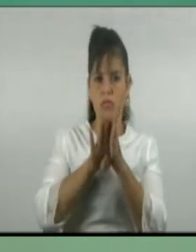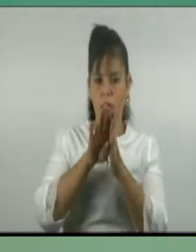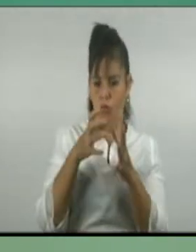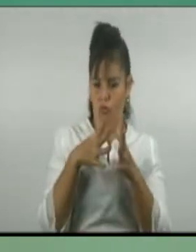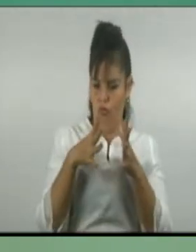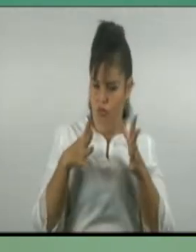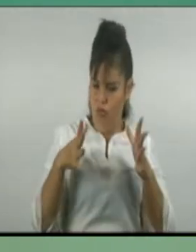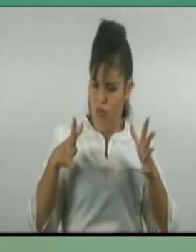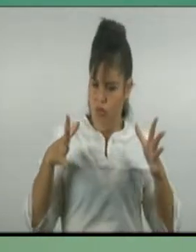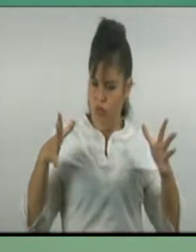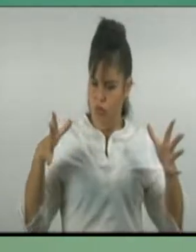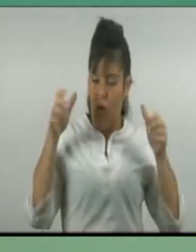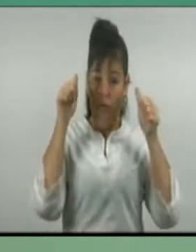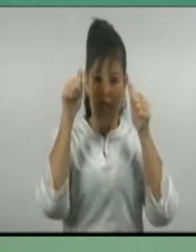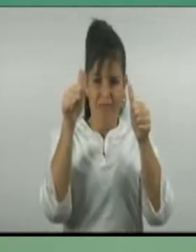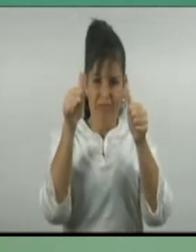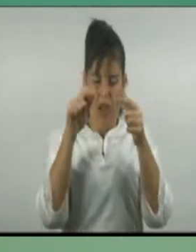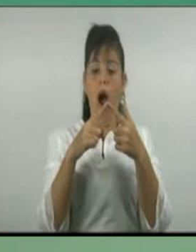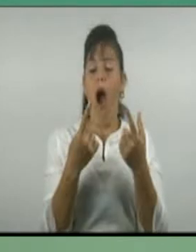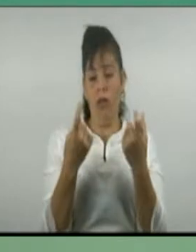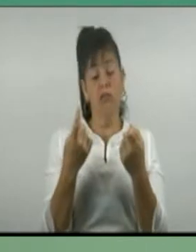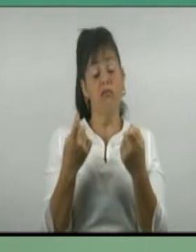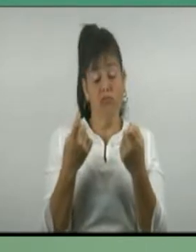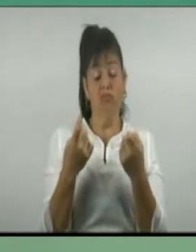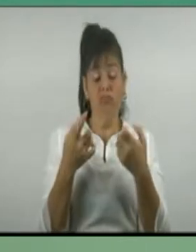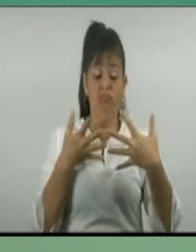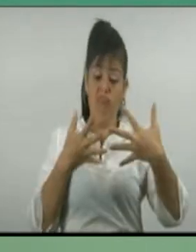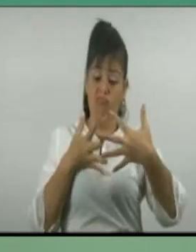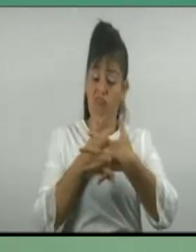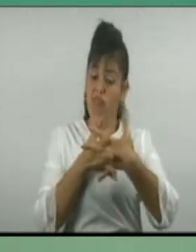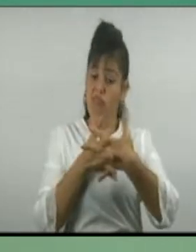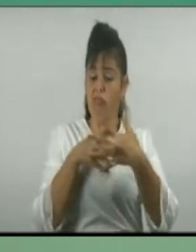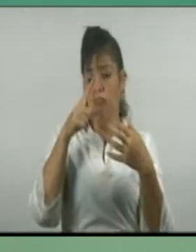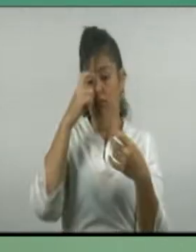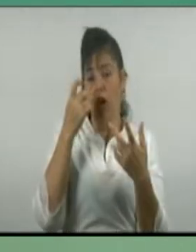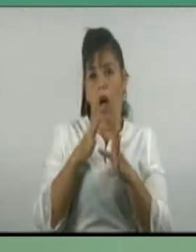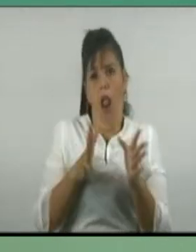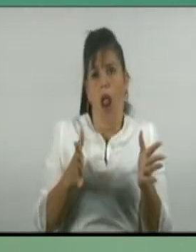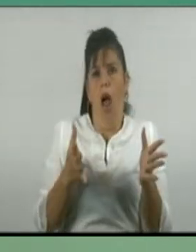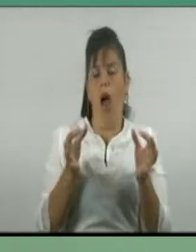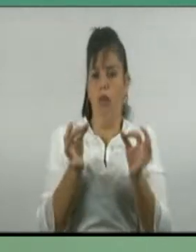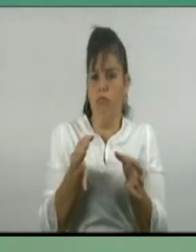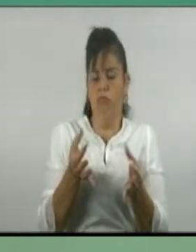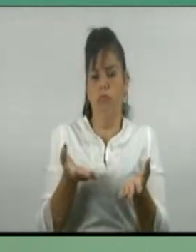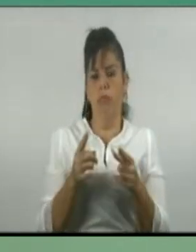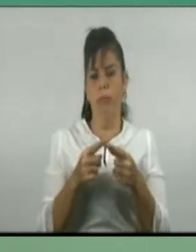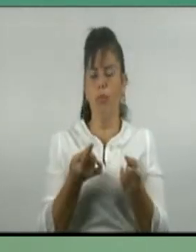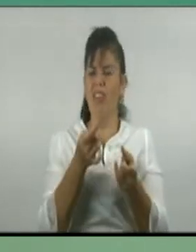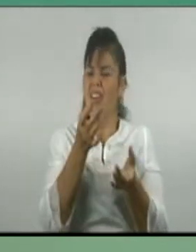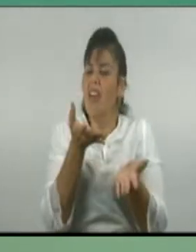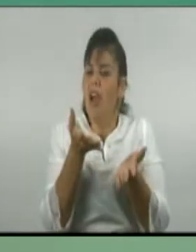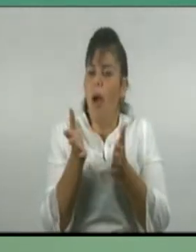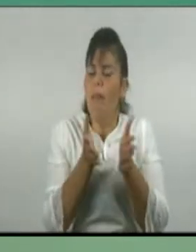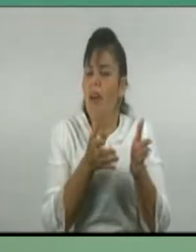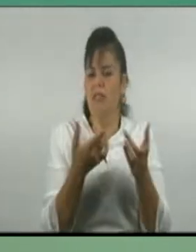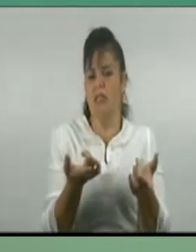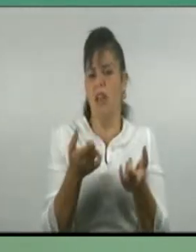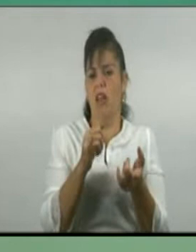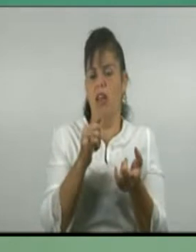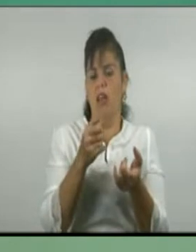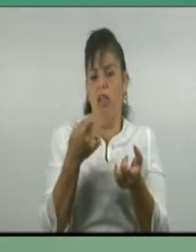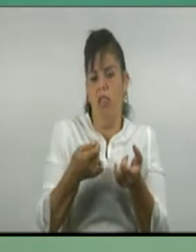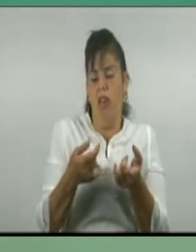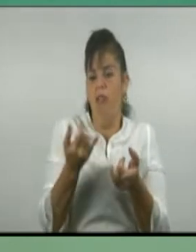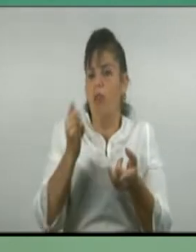bebé necesariamente esta relación afectiva es primordial porque además cognitivamente